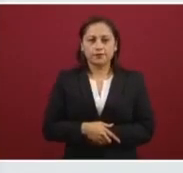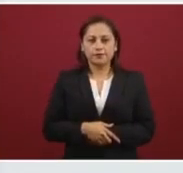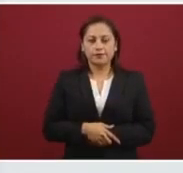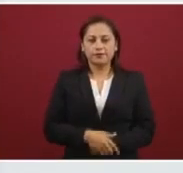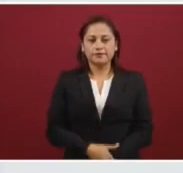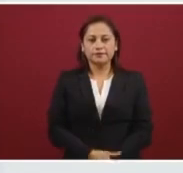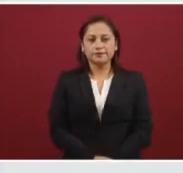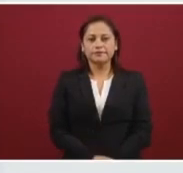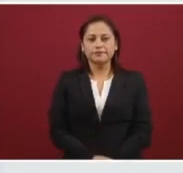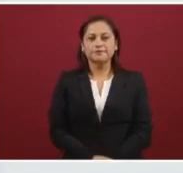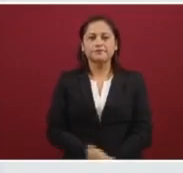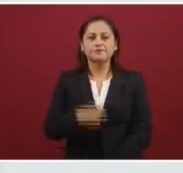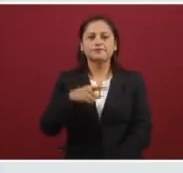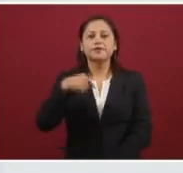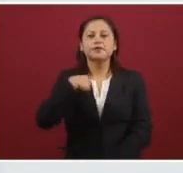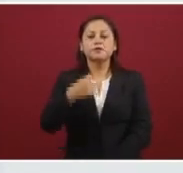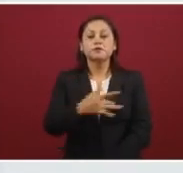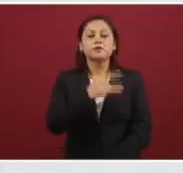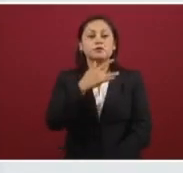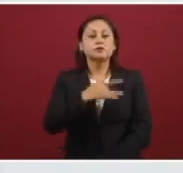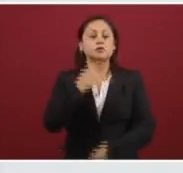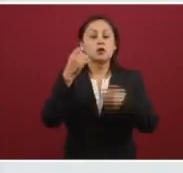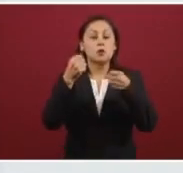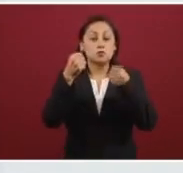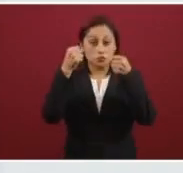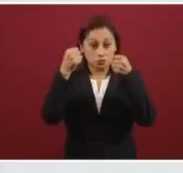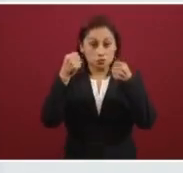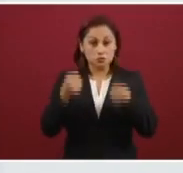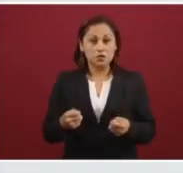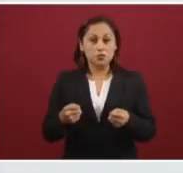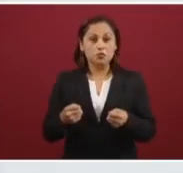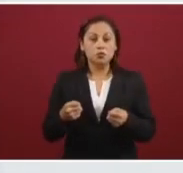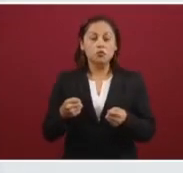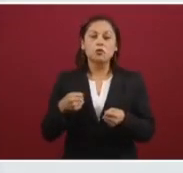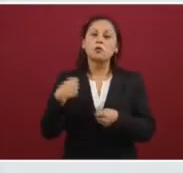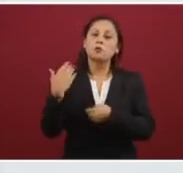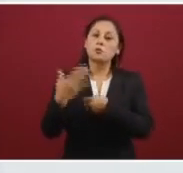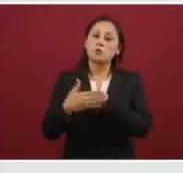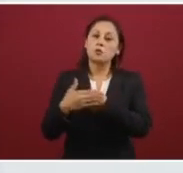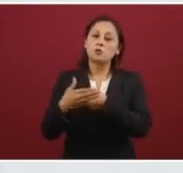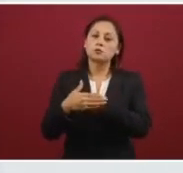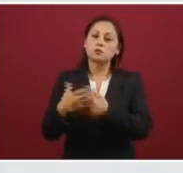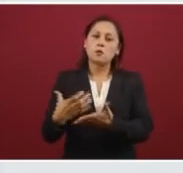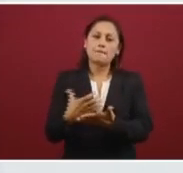seguro de que se obtendrán buenos resultados,